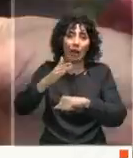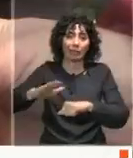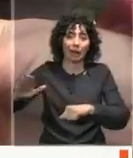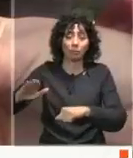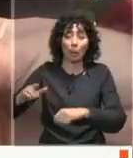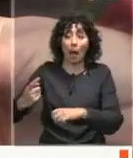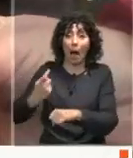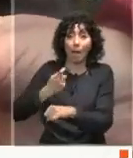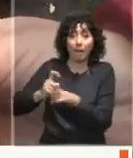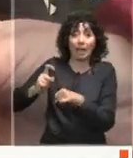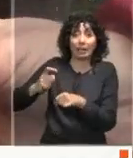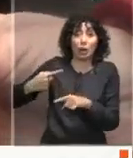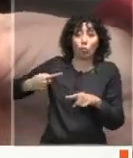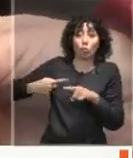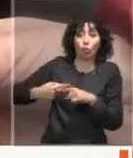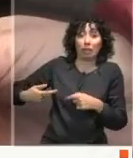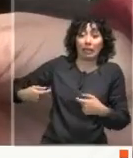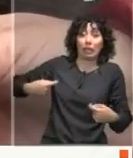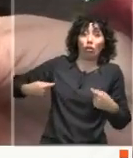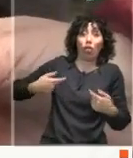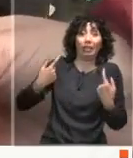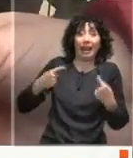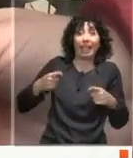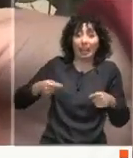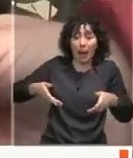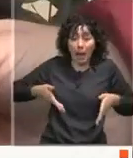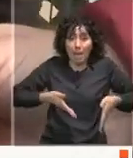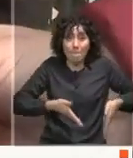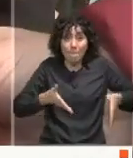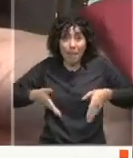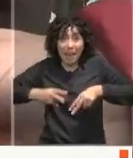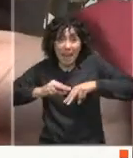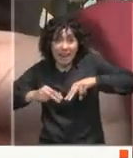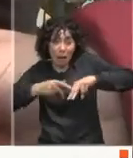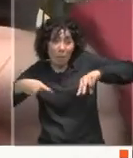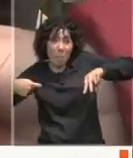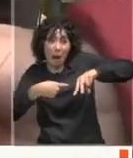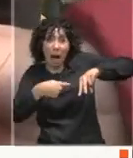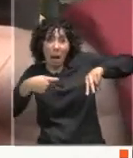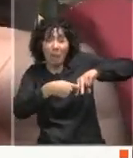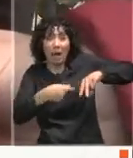cuchillos, me intentaron apuñalar las piernas primero, después